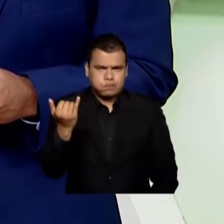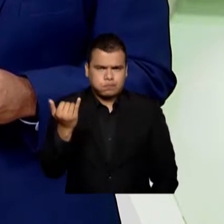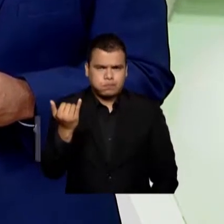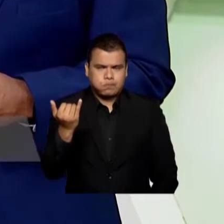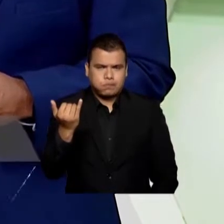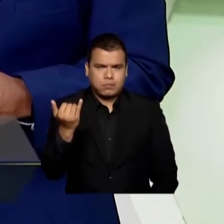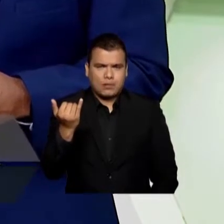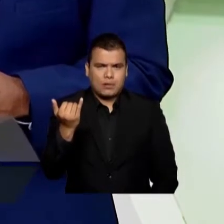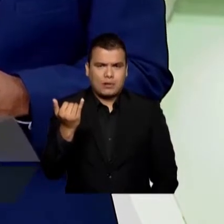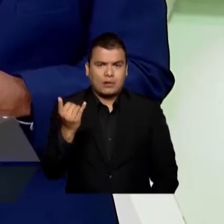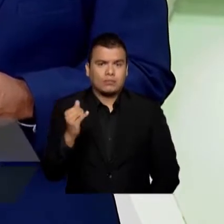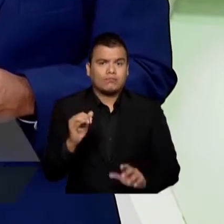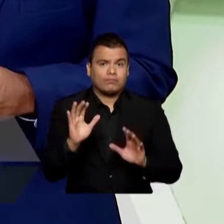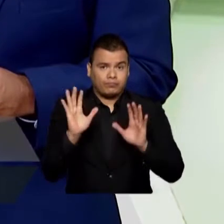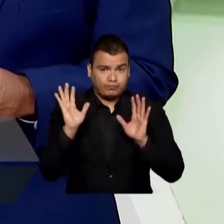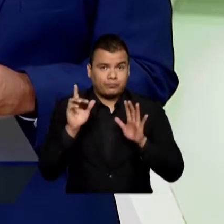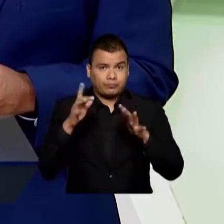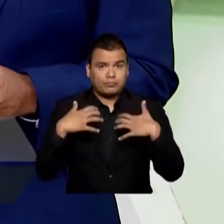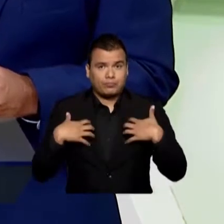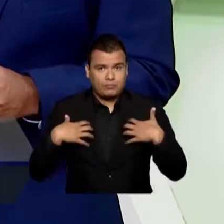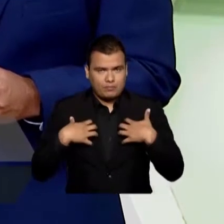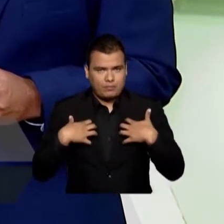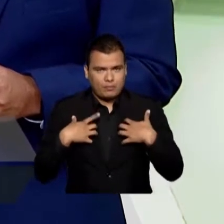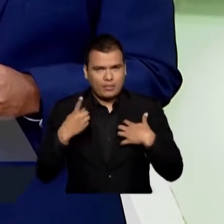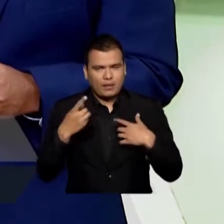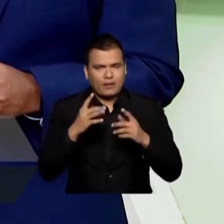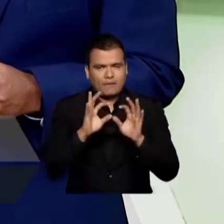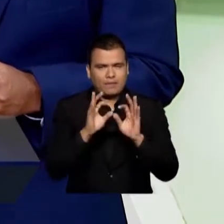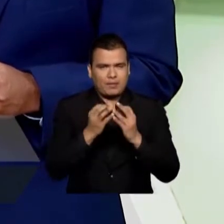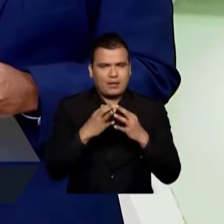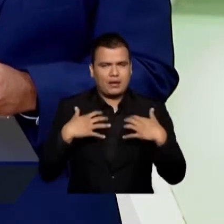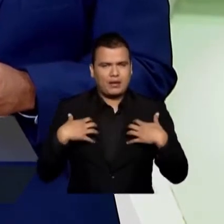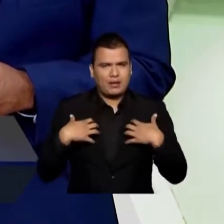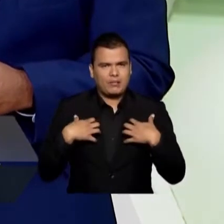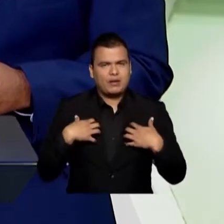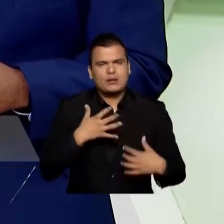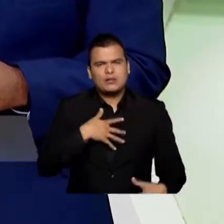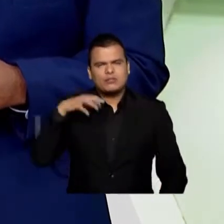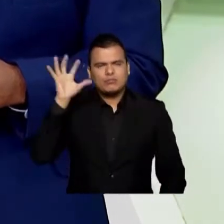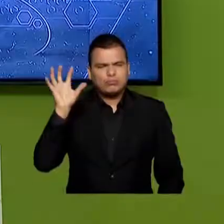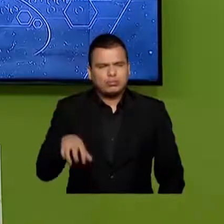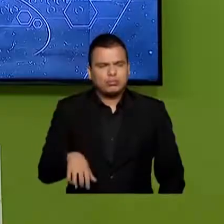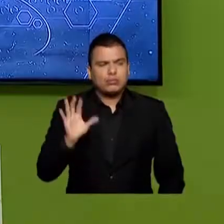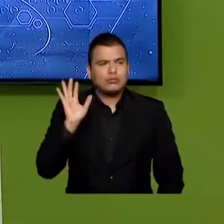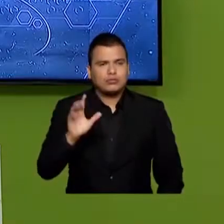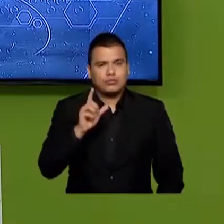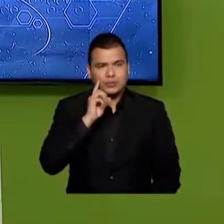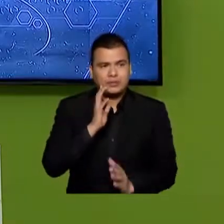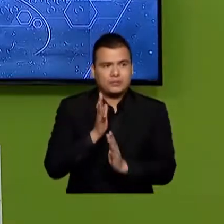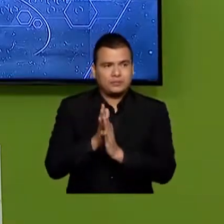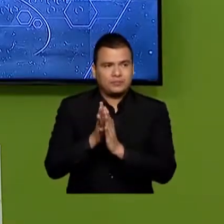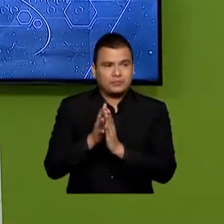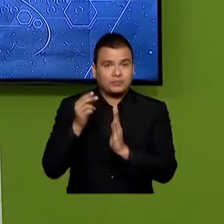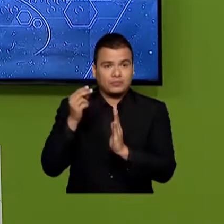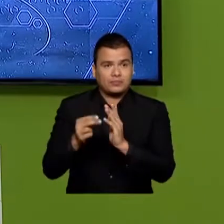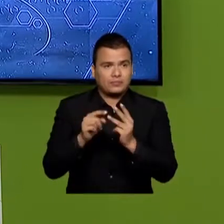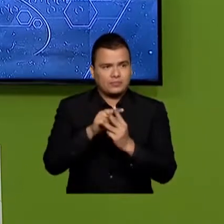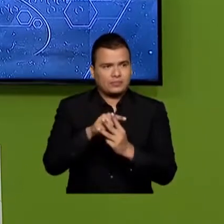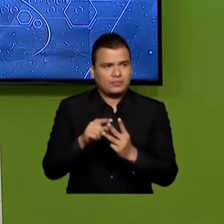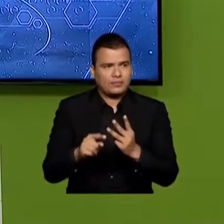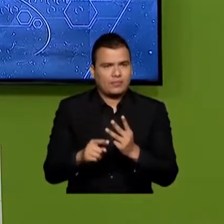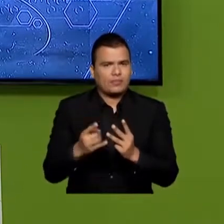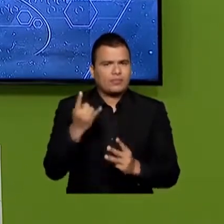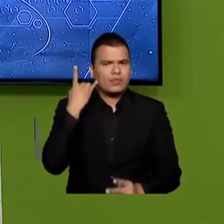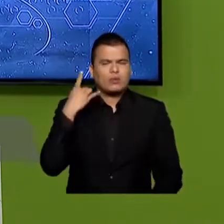al yaguarundí, un felino emparentado con los pumas. A continuación les contamos tres historias de estos felinos y lo que pasa